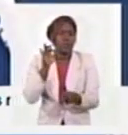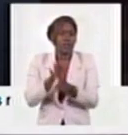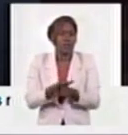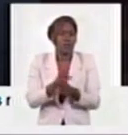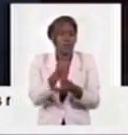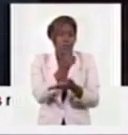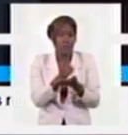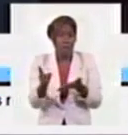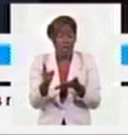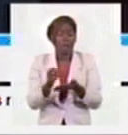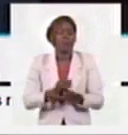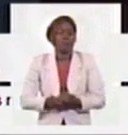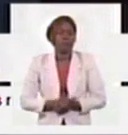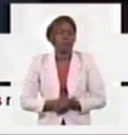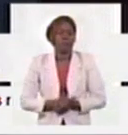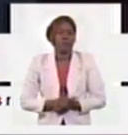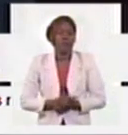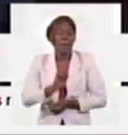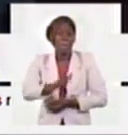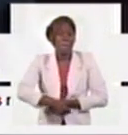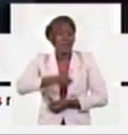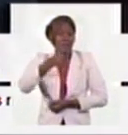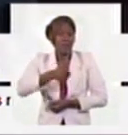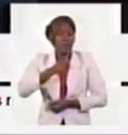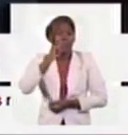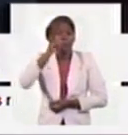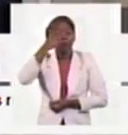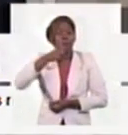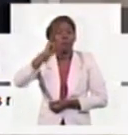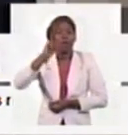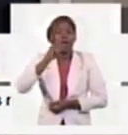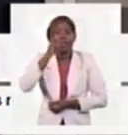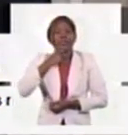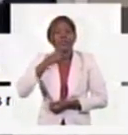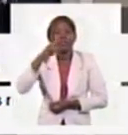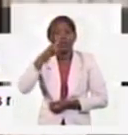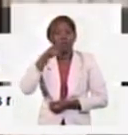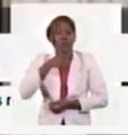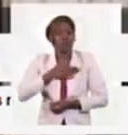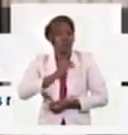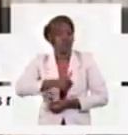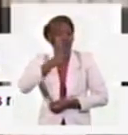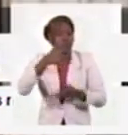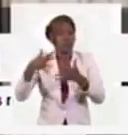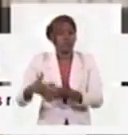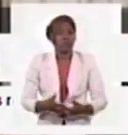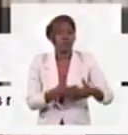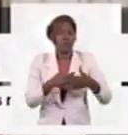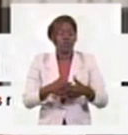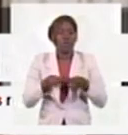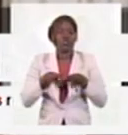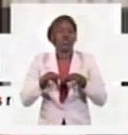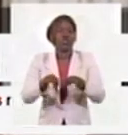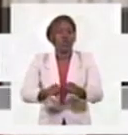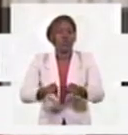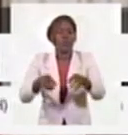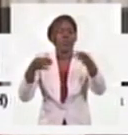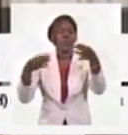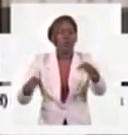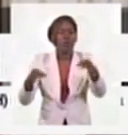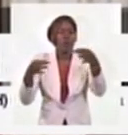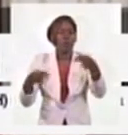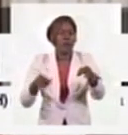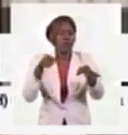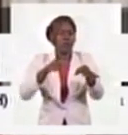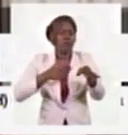abogados del presidente Joe Biden descubrieron cerca de 10 documentos confidenciales en el Centro de Diplomacia y Compromiso Global Penn